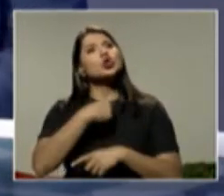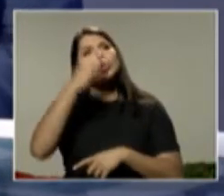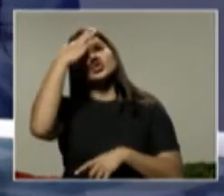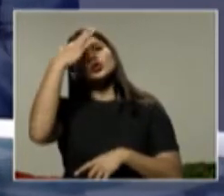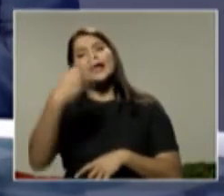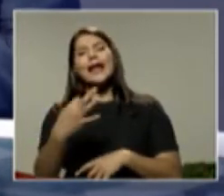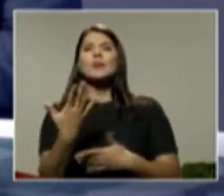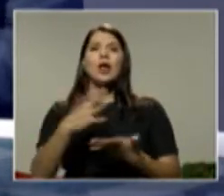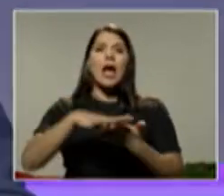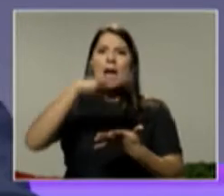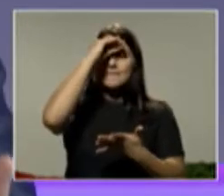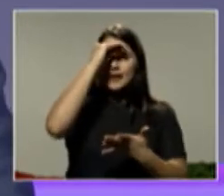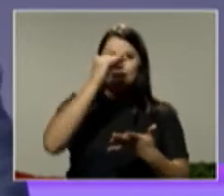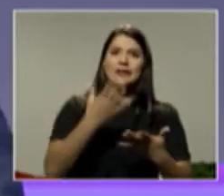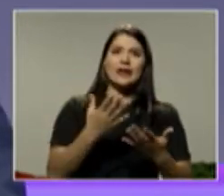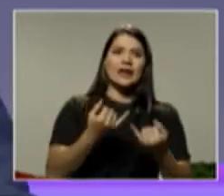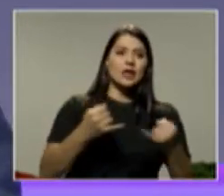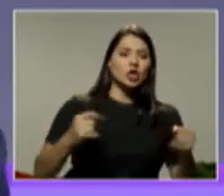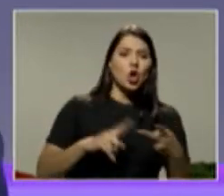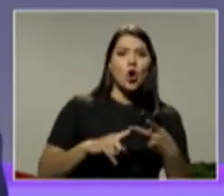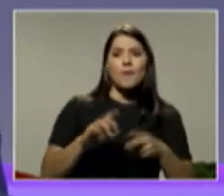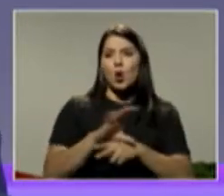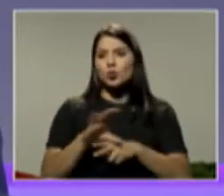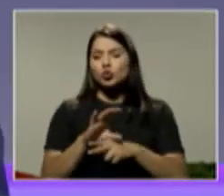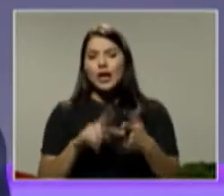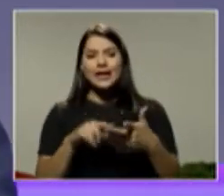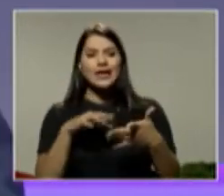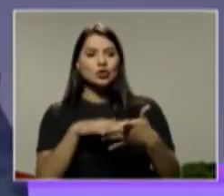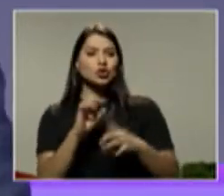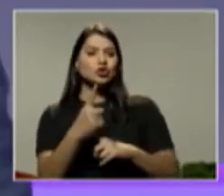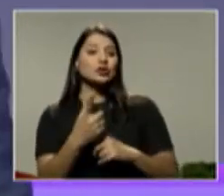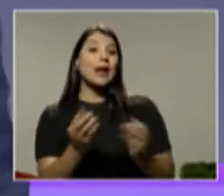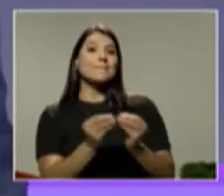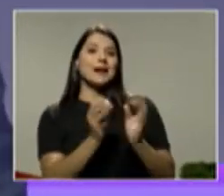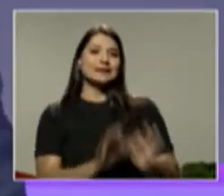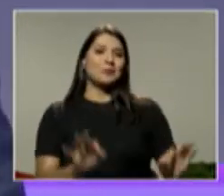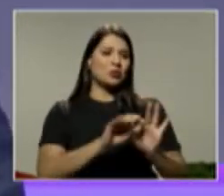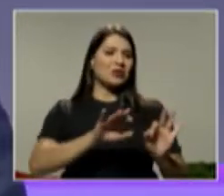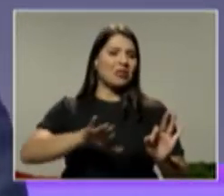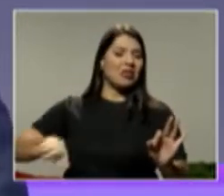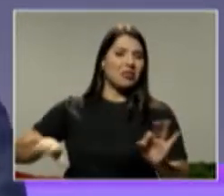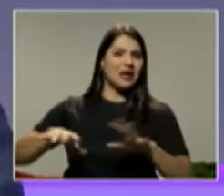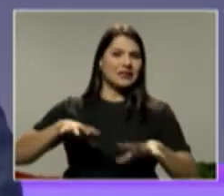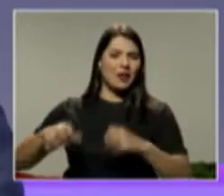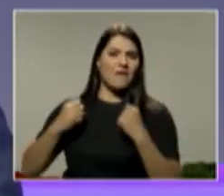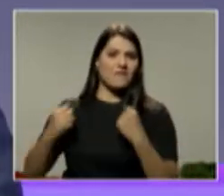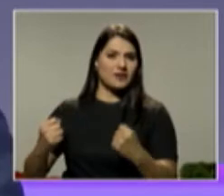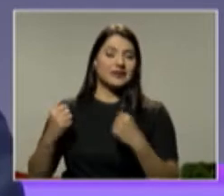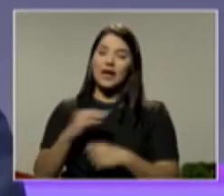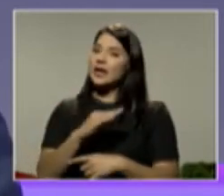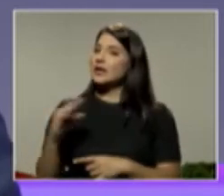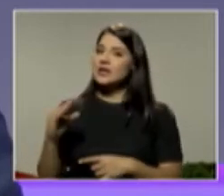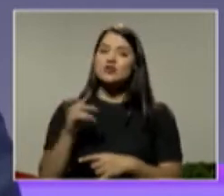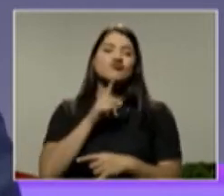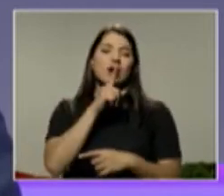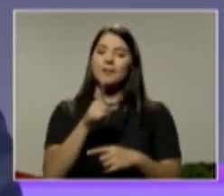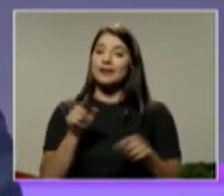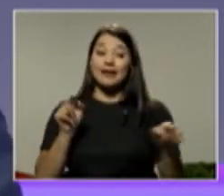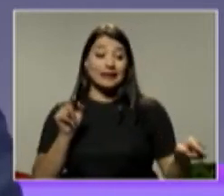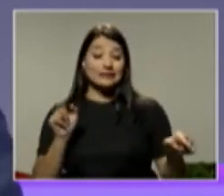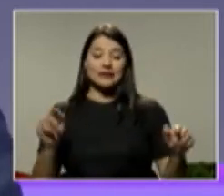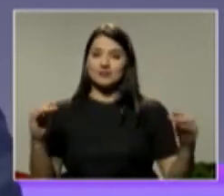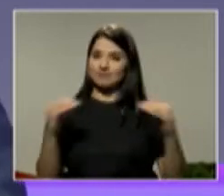idiomas, informática, estudios sociales u otras materias son más importantes que la actividad física y definitivamente es igual de